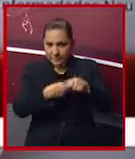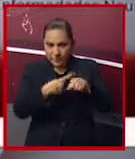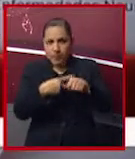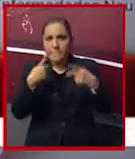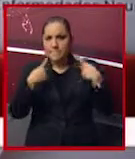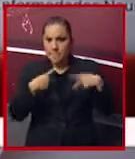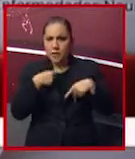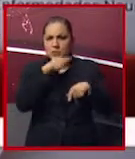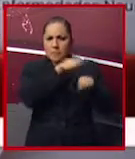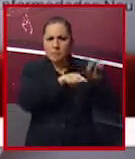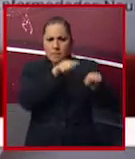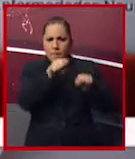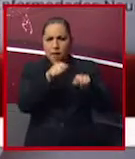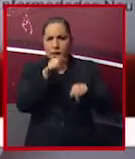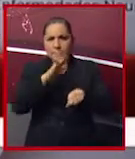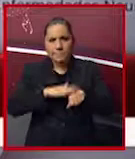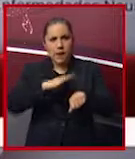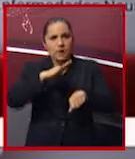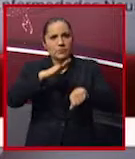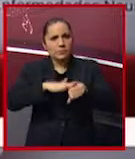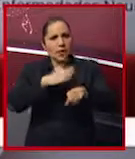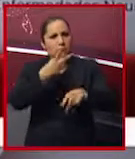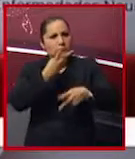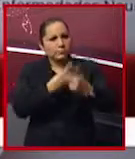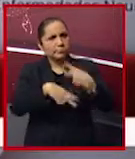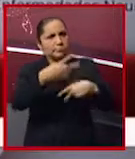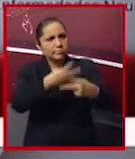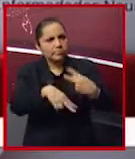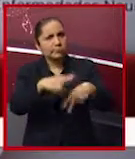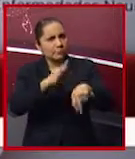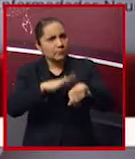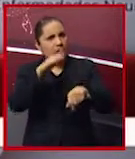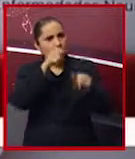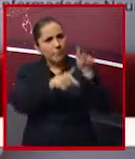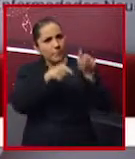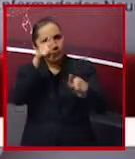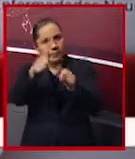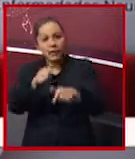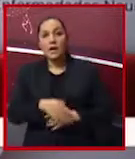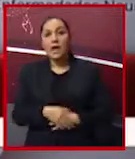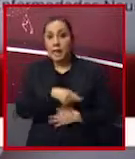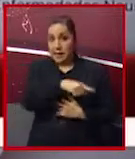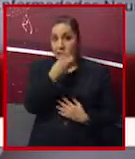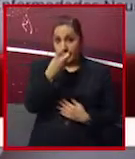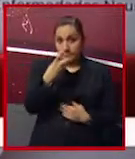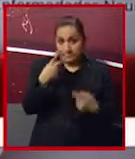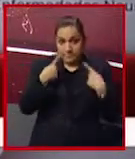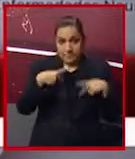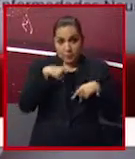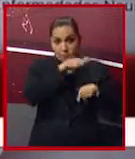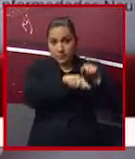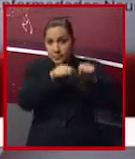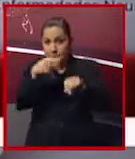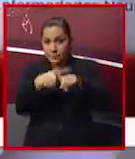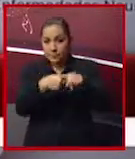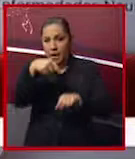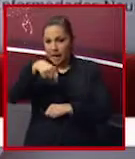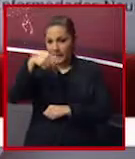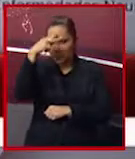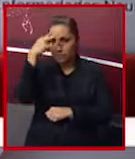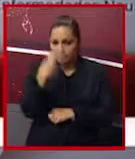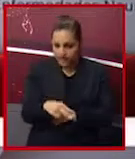Las circunstancias que vive la humanidad y particularmente México hace que